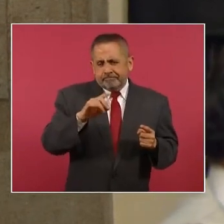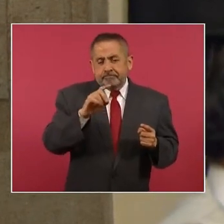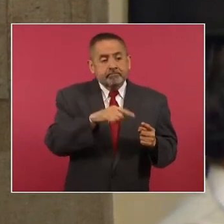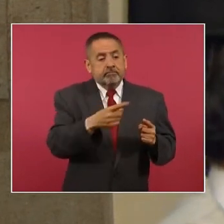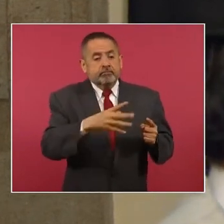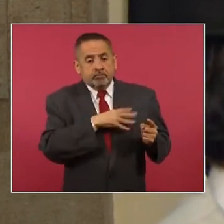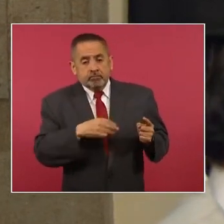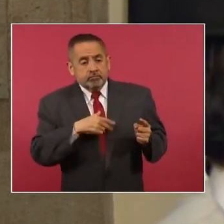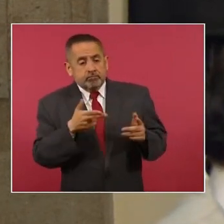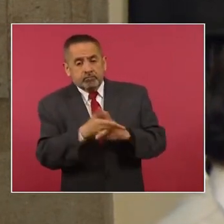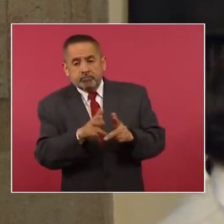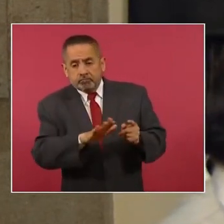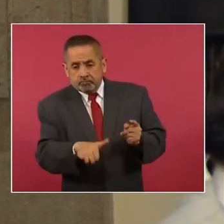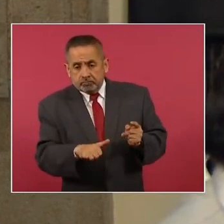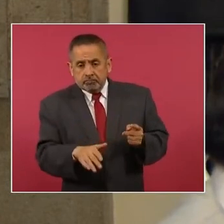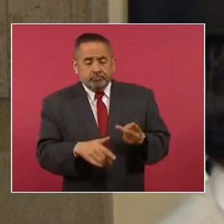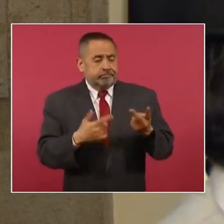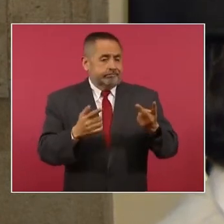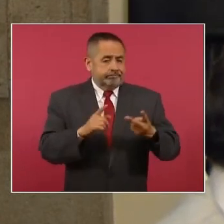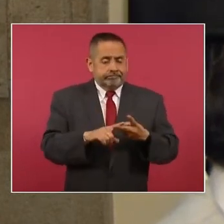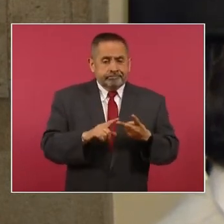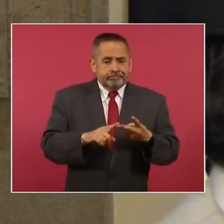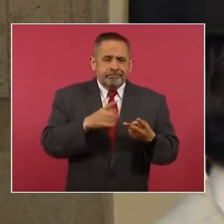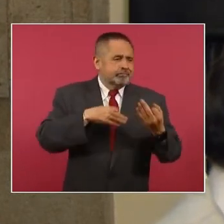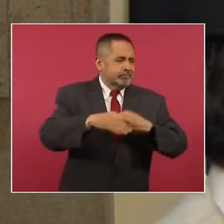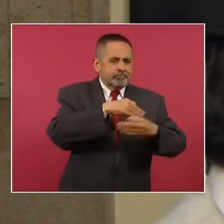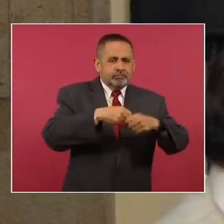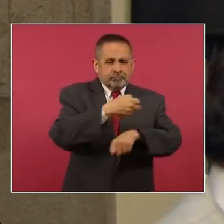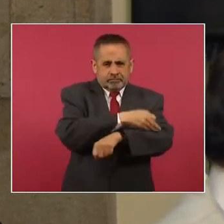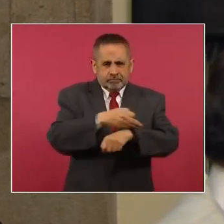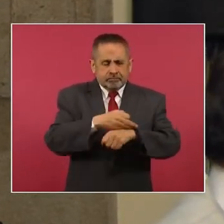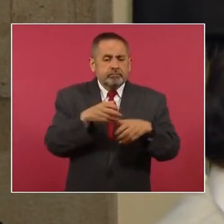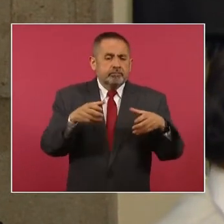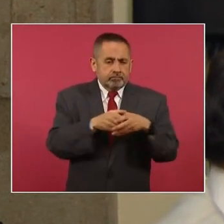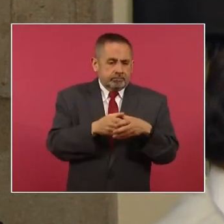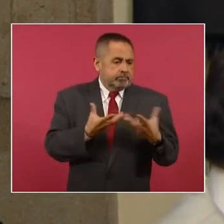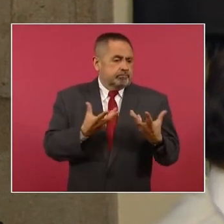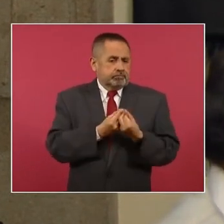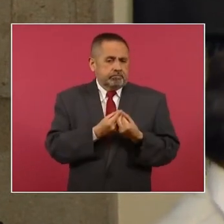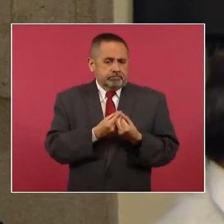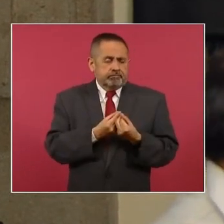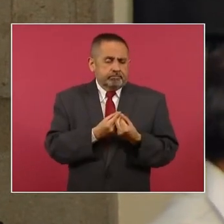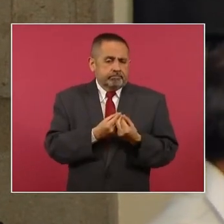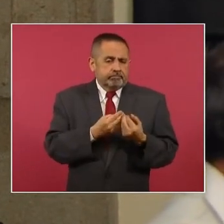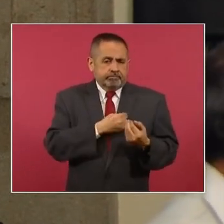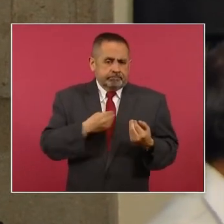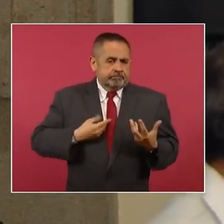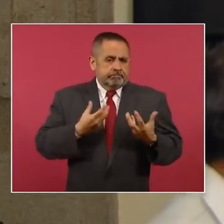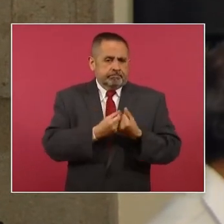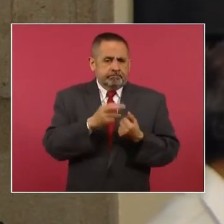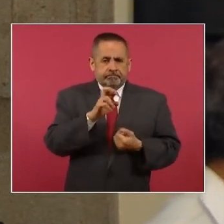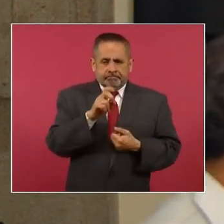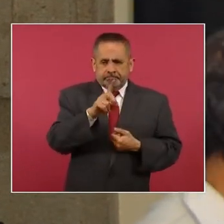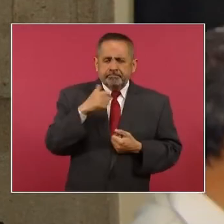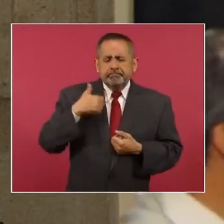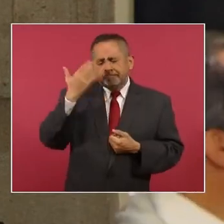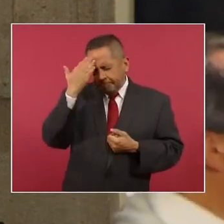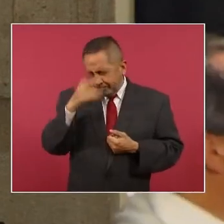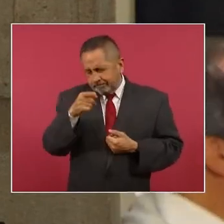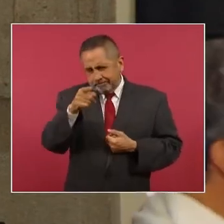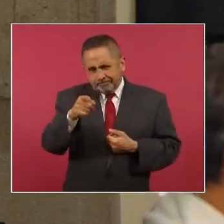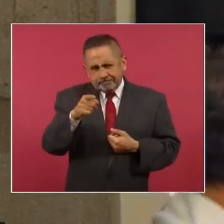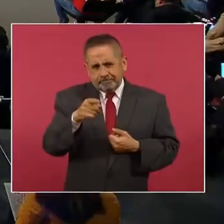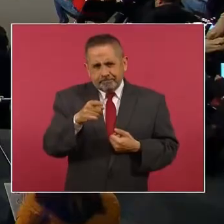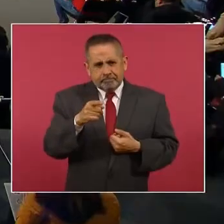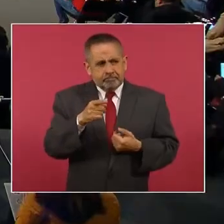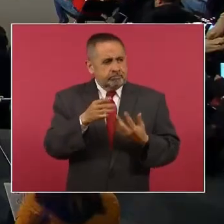hijo, lo que han pasado todas las familias de las cuales integramos esta red. Yo sé que a lo mejor no somos